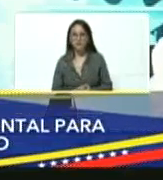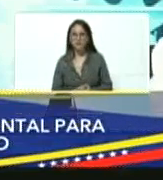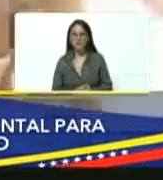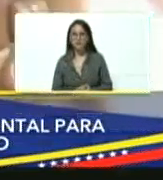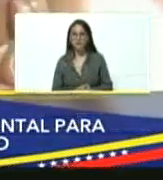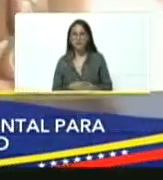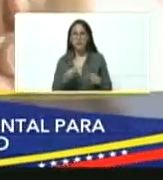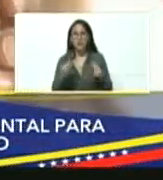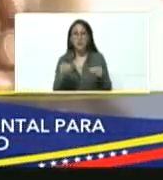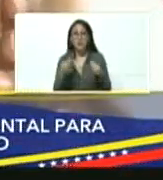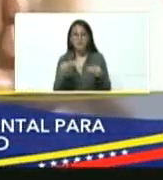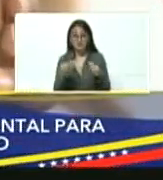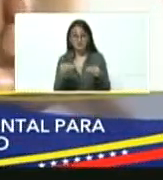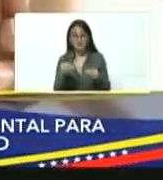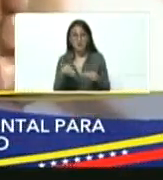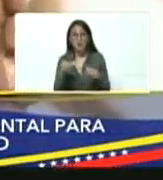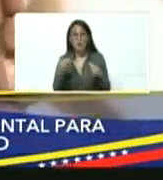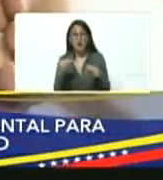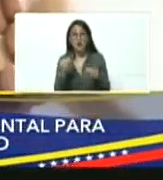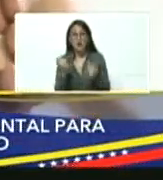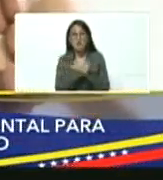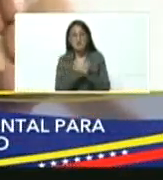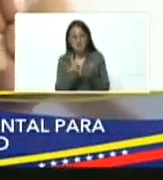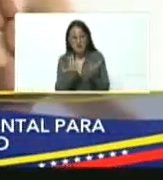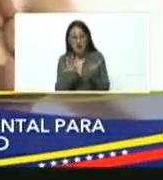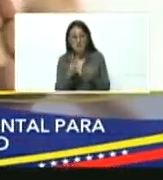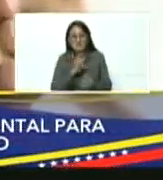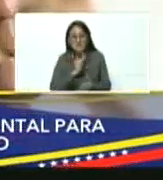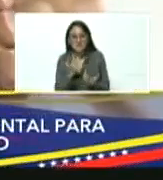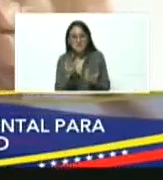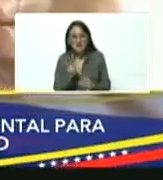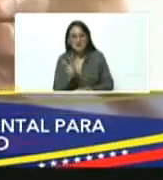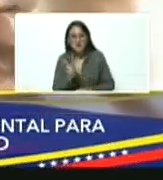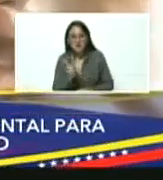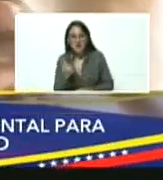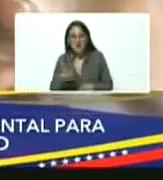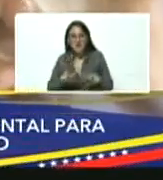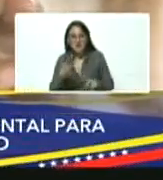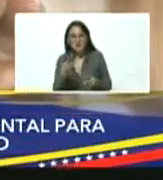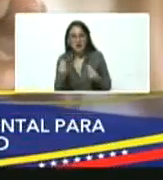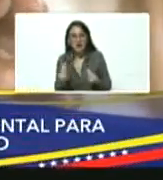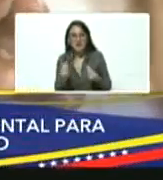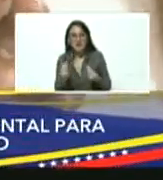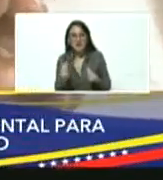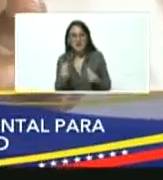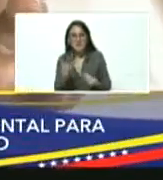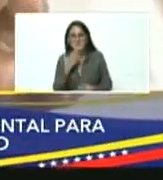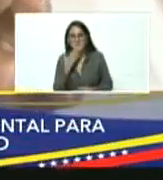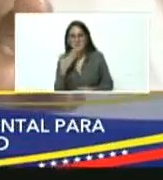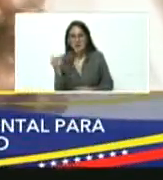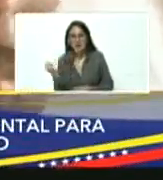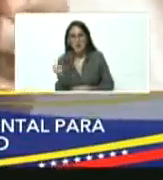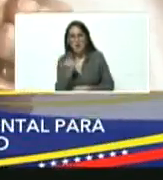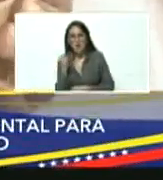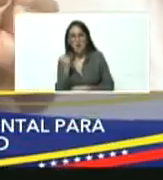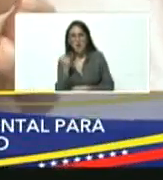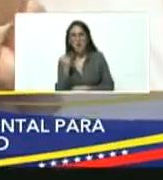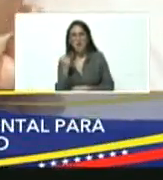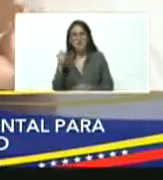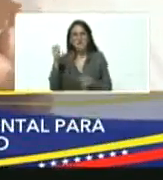cuero venezolano, mano de obra venezolano, de mayor calidad, superior calidad a los